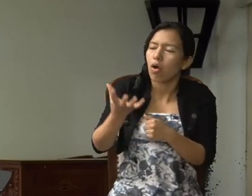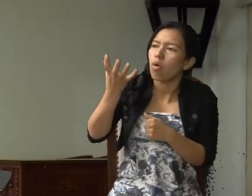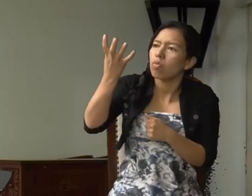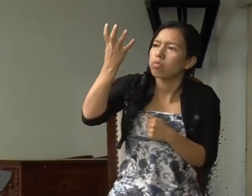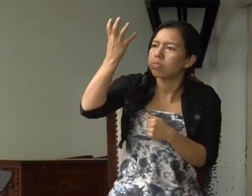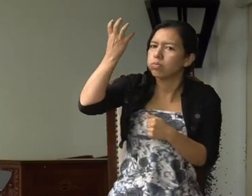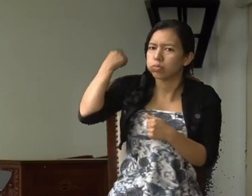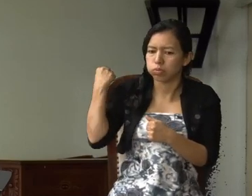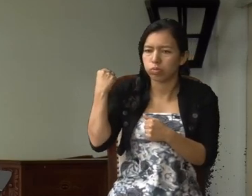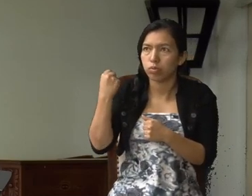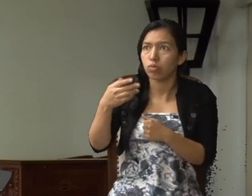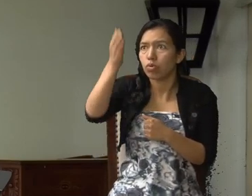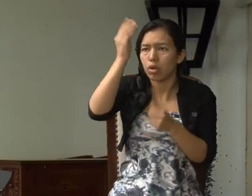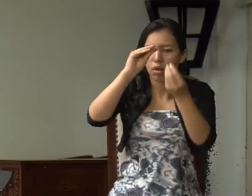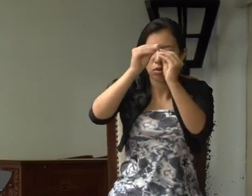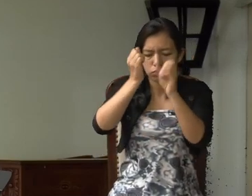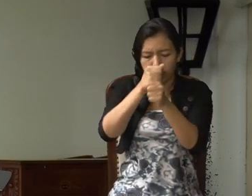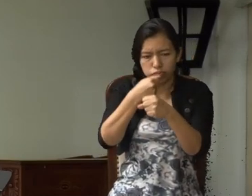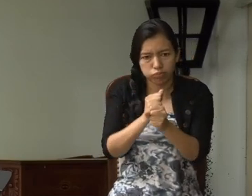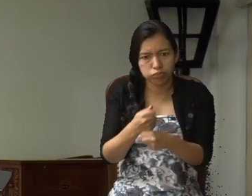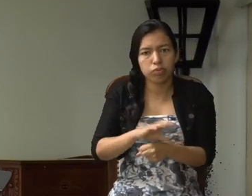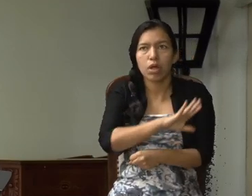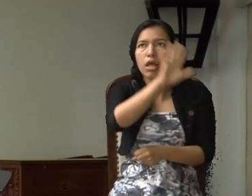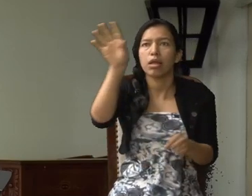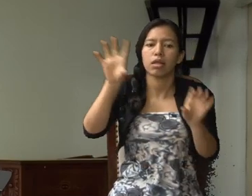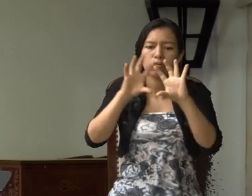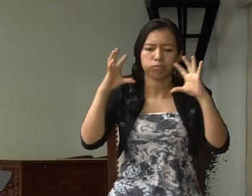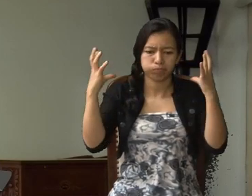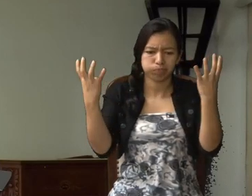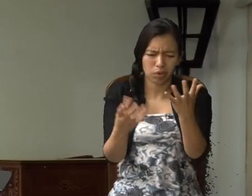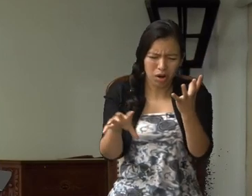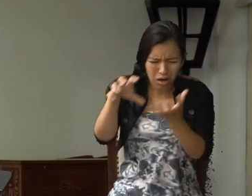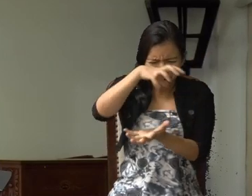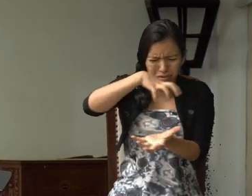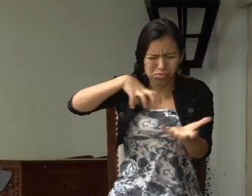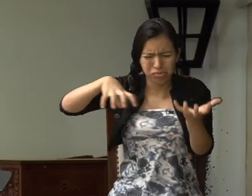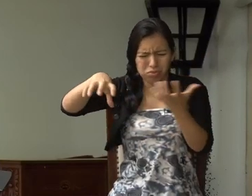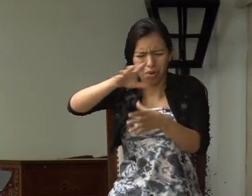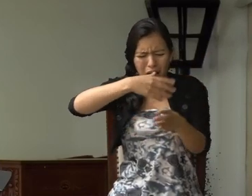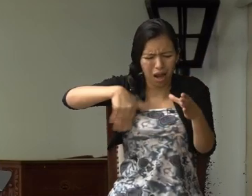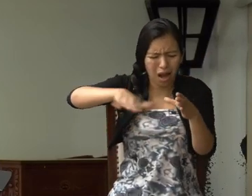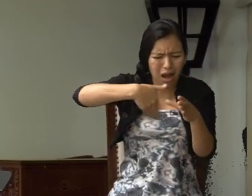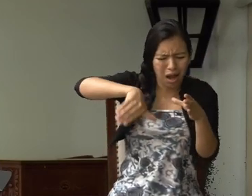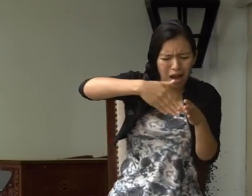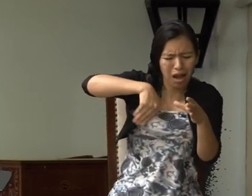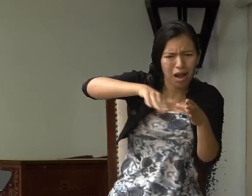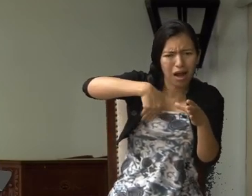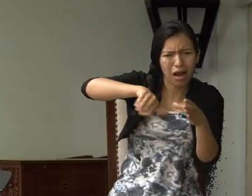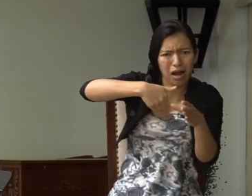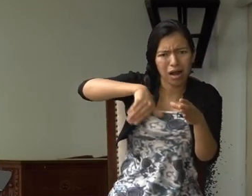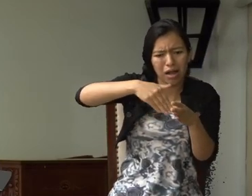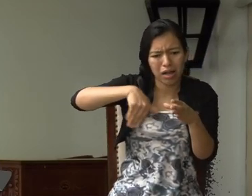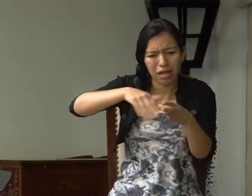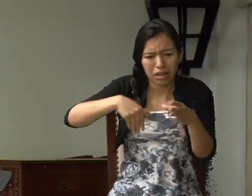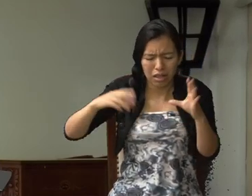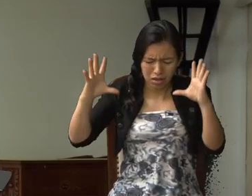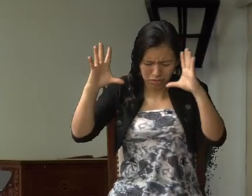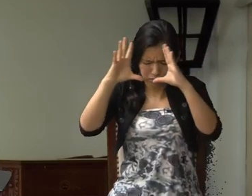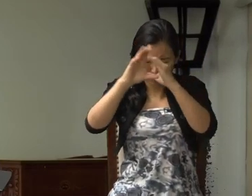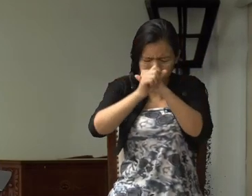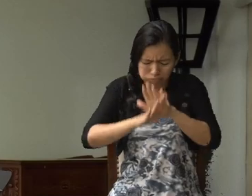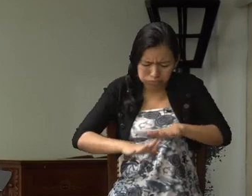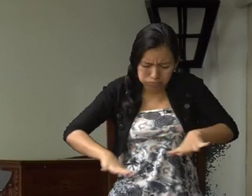los cielos y la tierra. Y la tierra estaba desordenada y vacía. Y las tinieblas